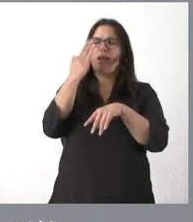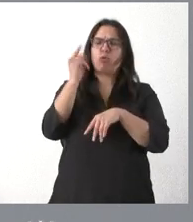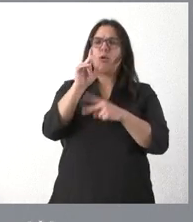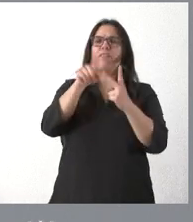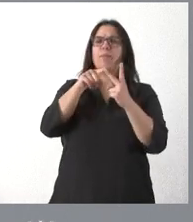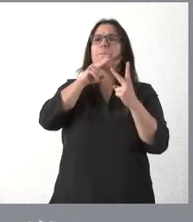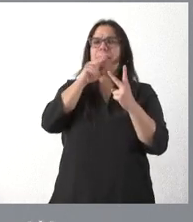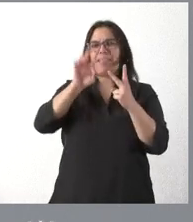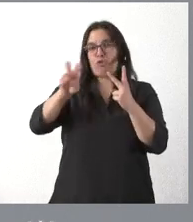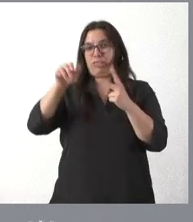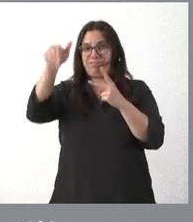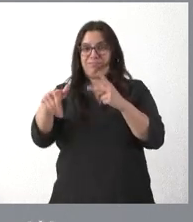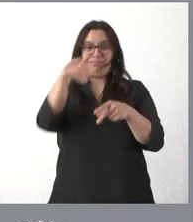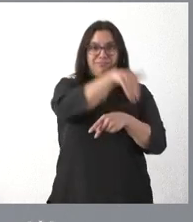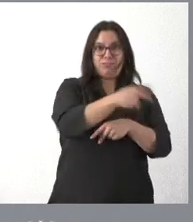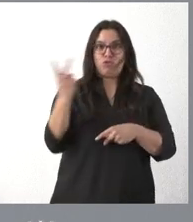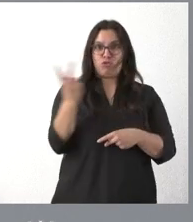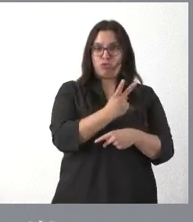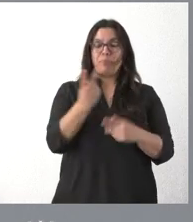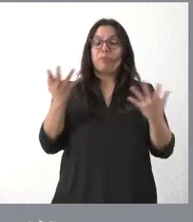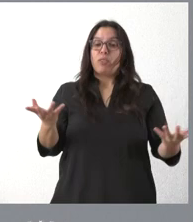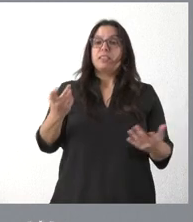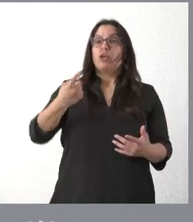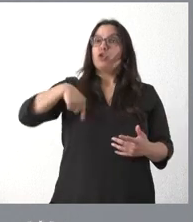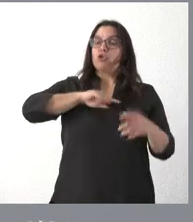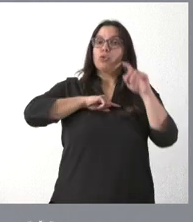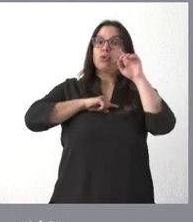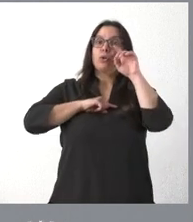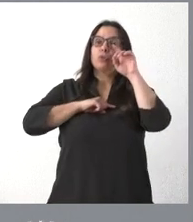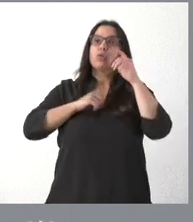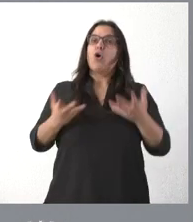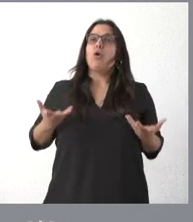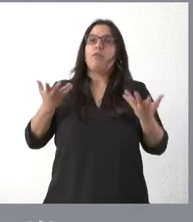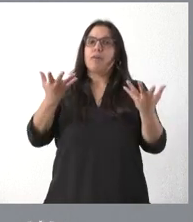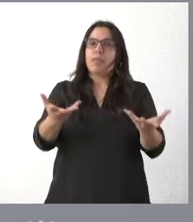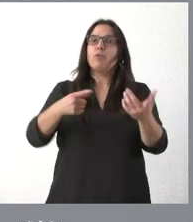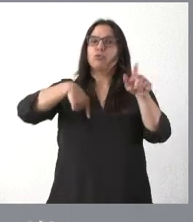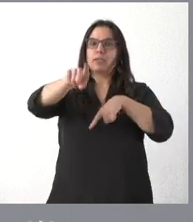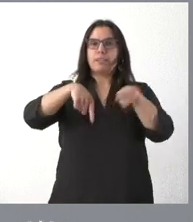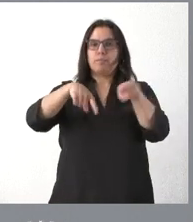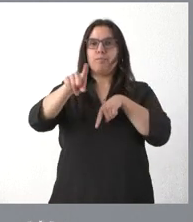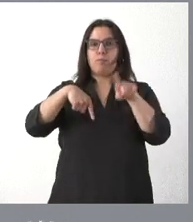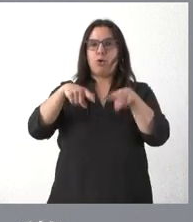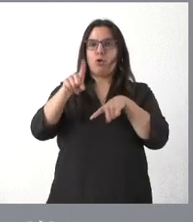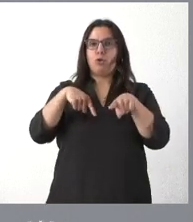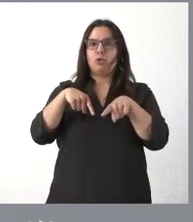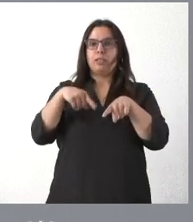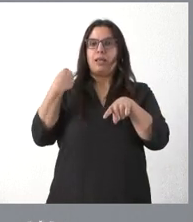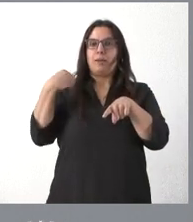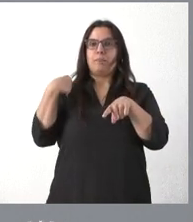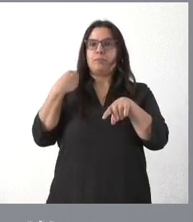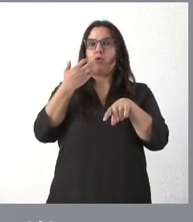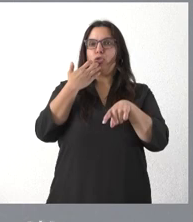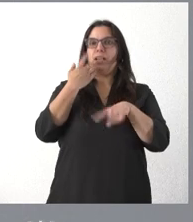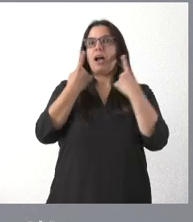verde ahí nosotros estamos en condiciones de poder ofrecer el transporte a las localidades que lo